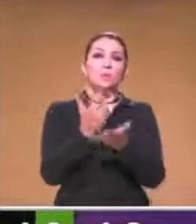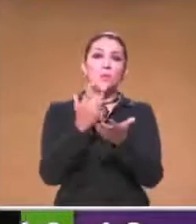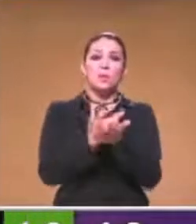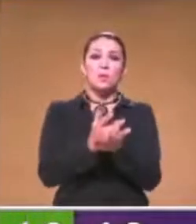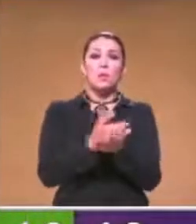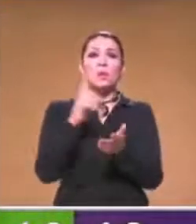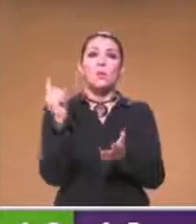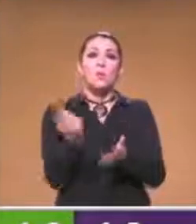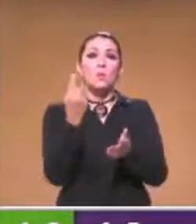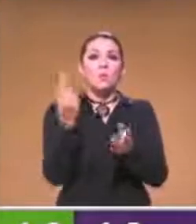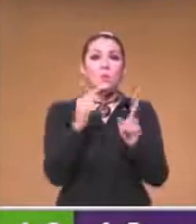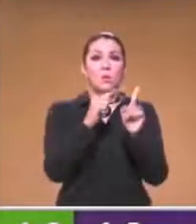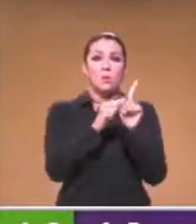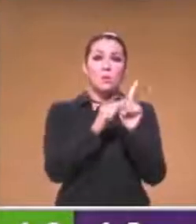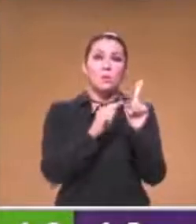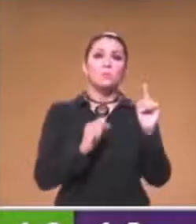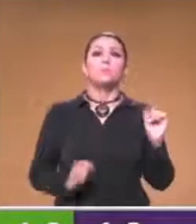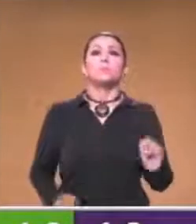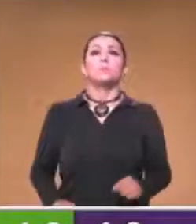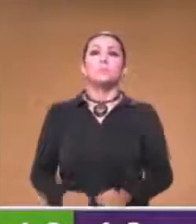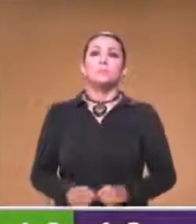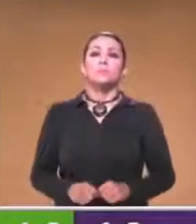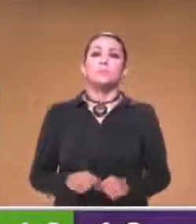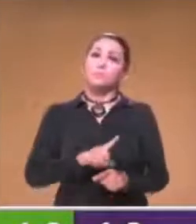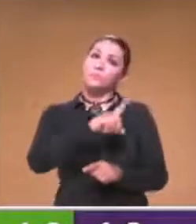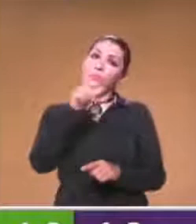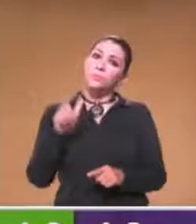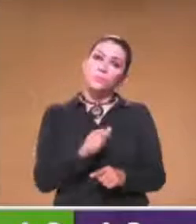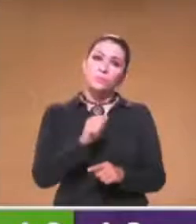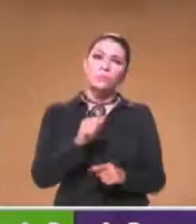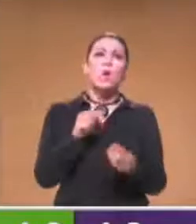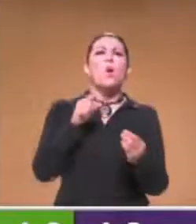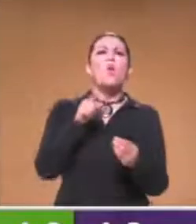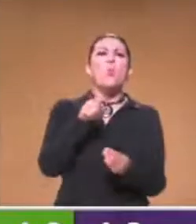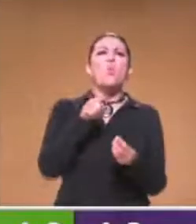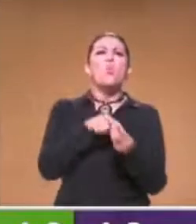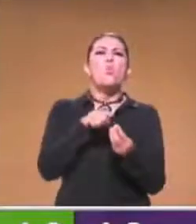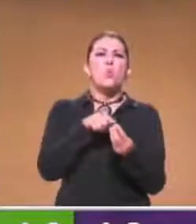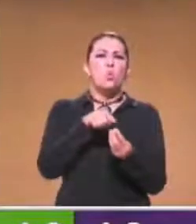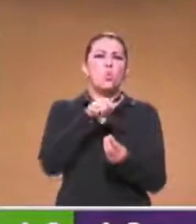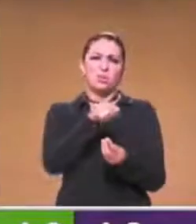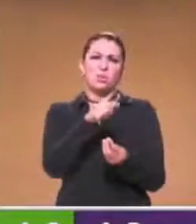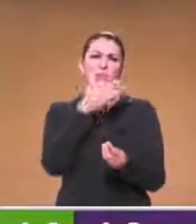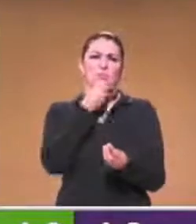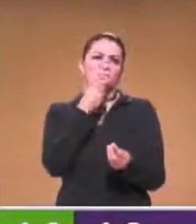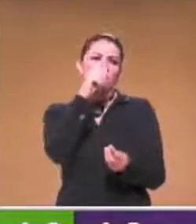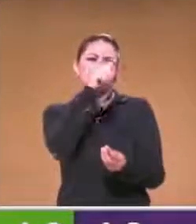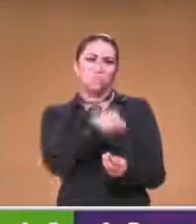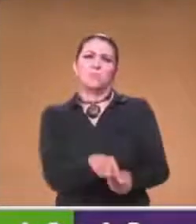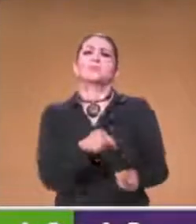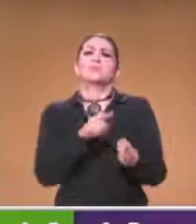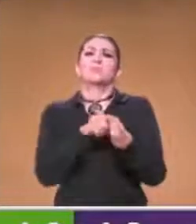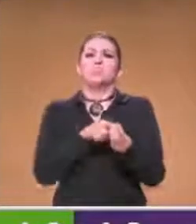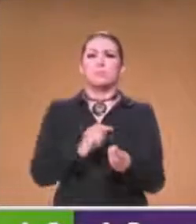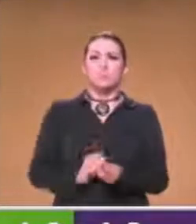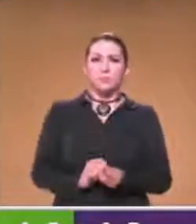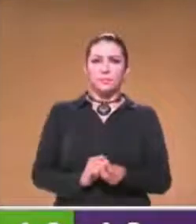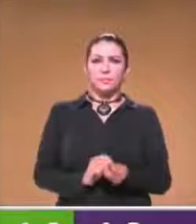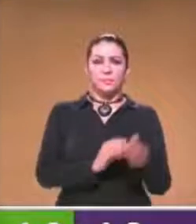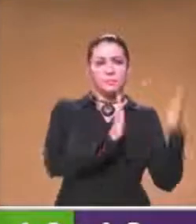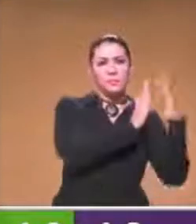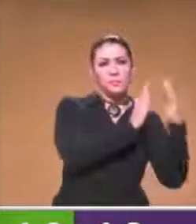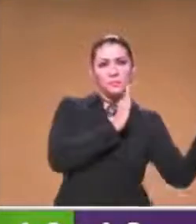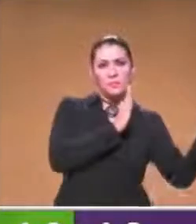ser. Enseguida tenemos, who is he? ¿Quién es él? O who's he? De una forma